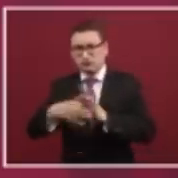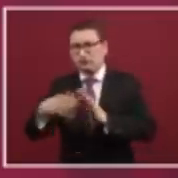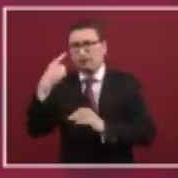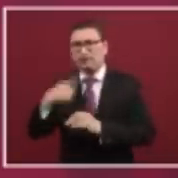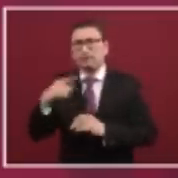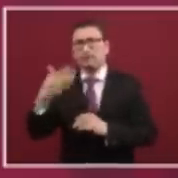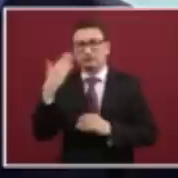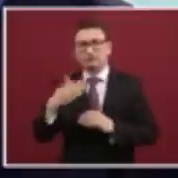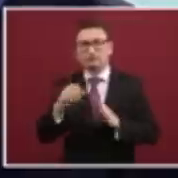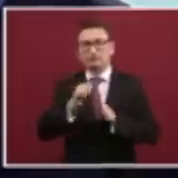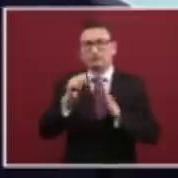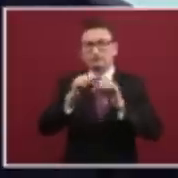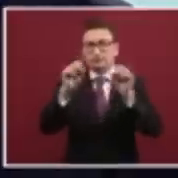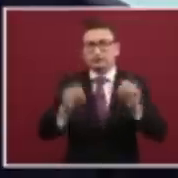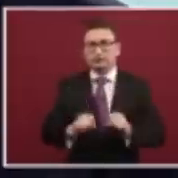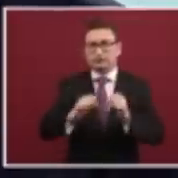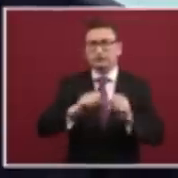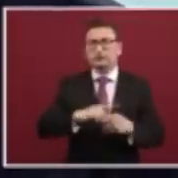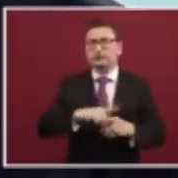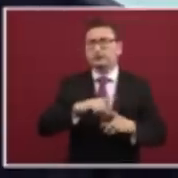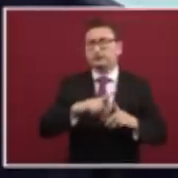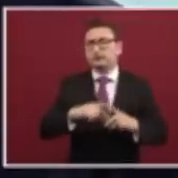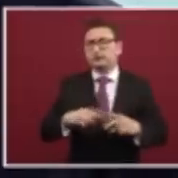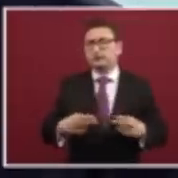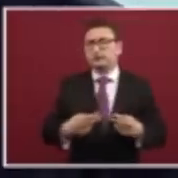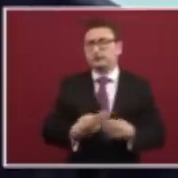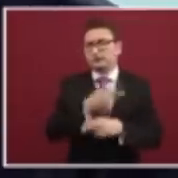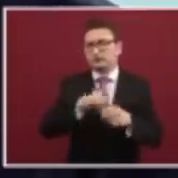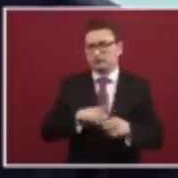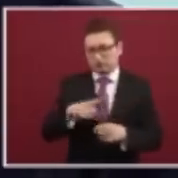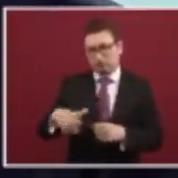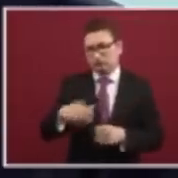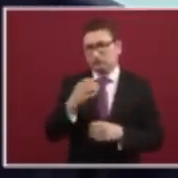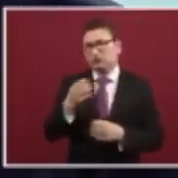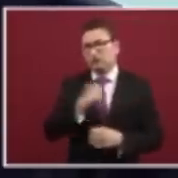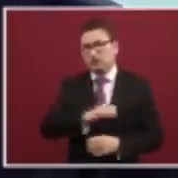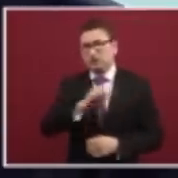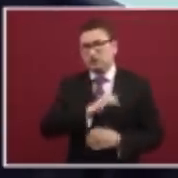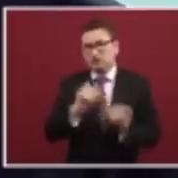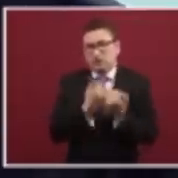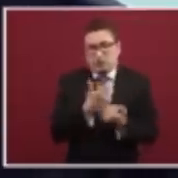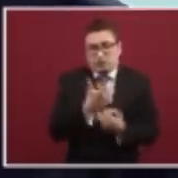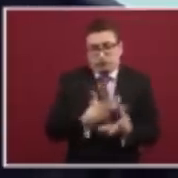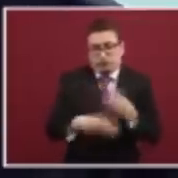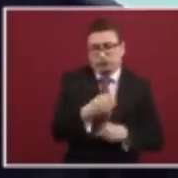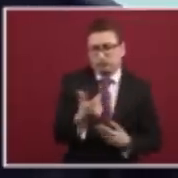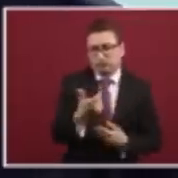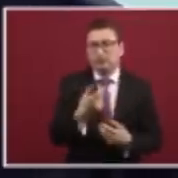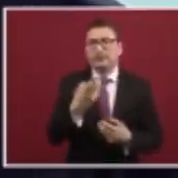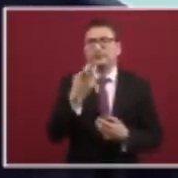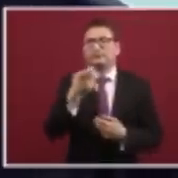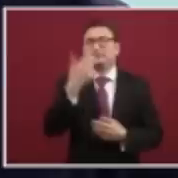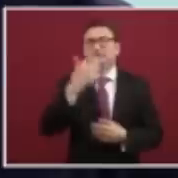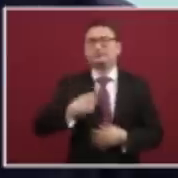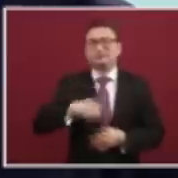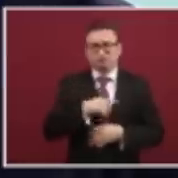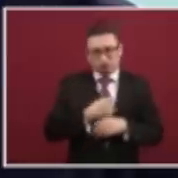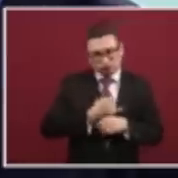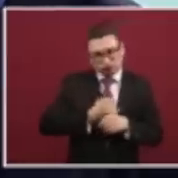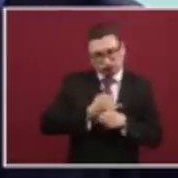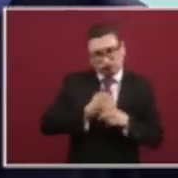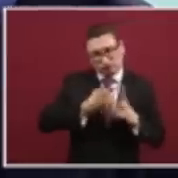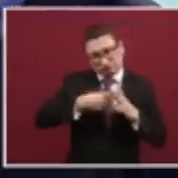Sistema Nacional de Salud y las demás implicaciones económicas. Entonces, en algunas situaciones en donde hemos calculado que